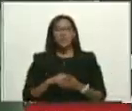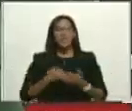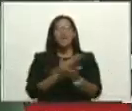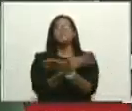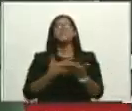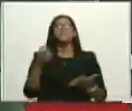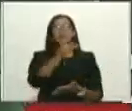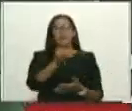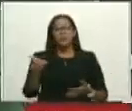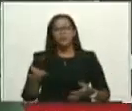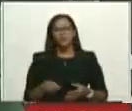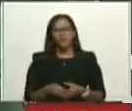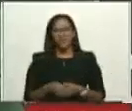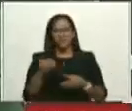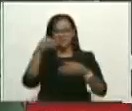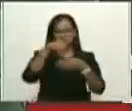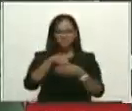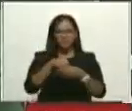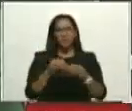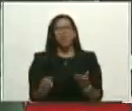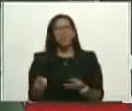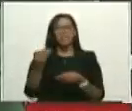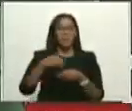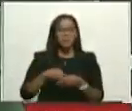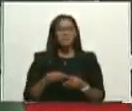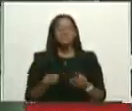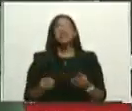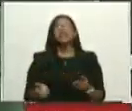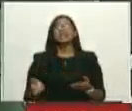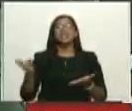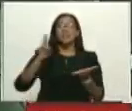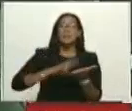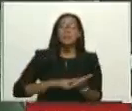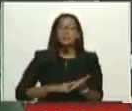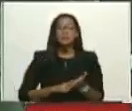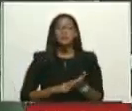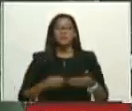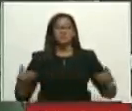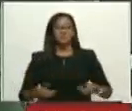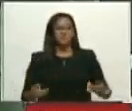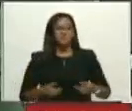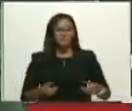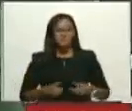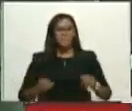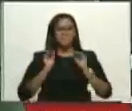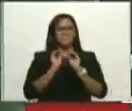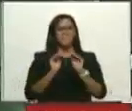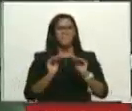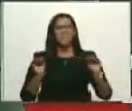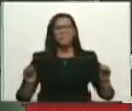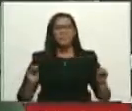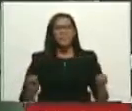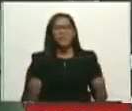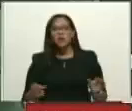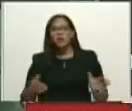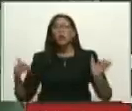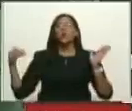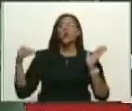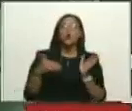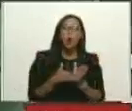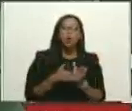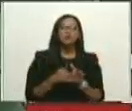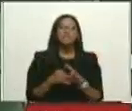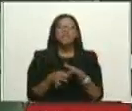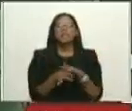millones. Y además insistió en su pregonar permanente contra el